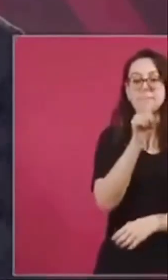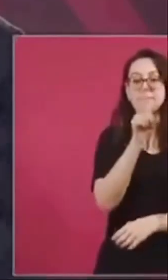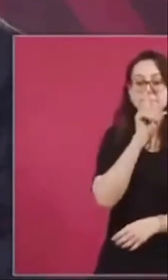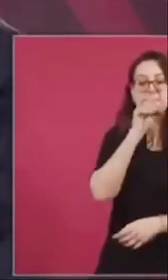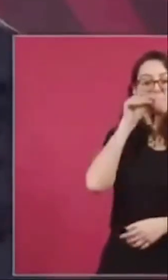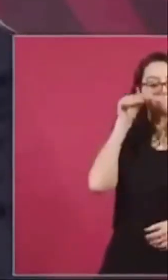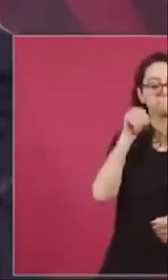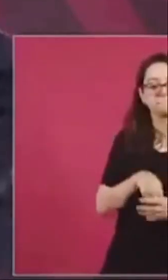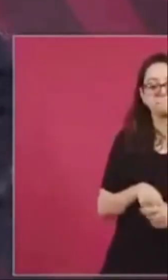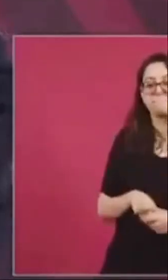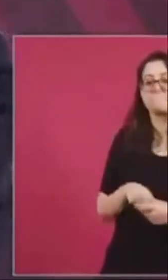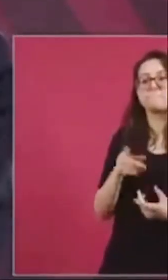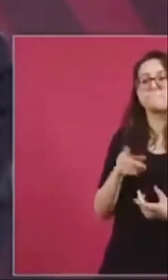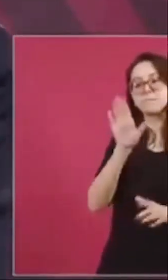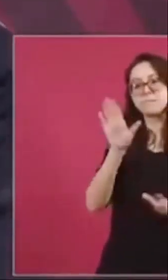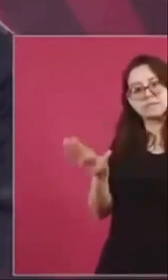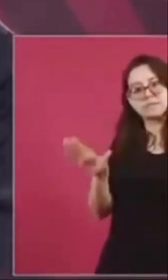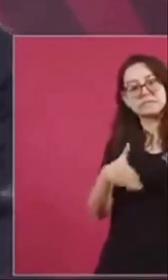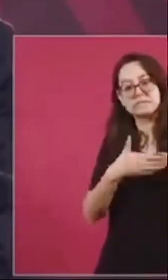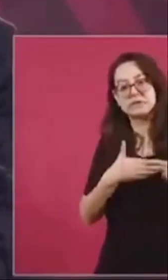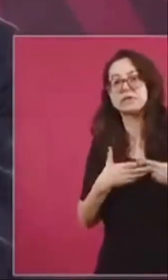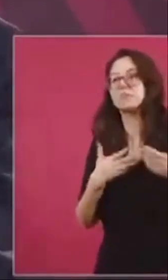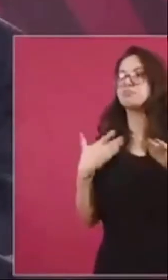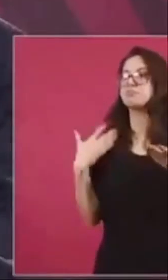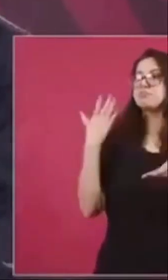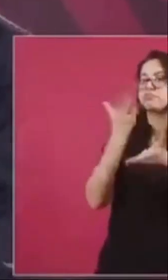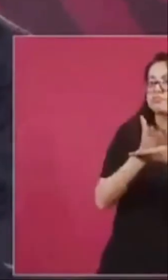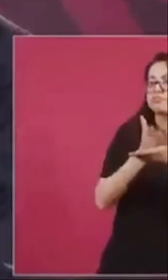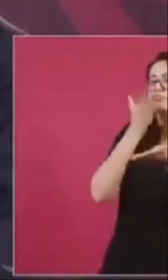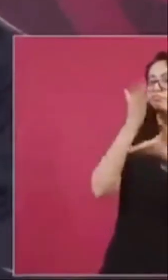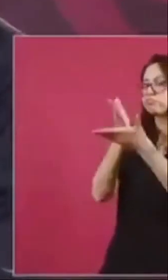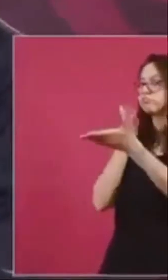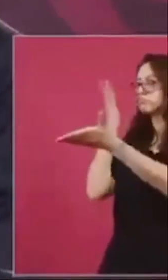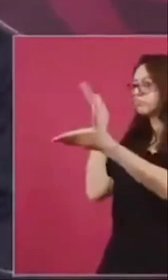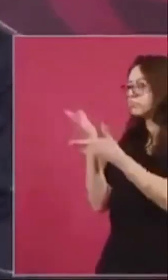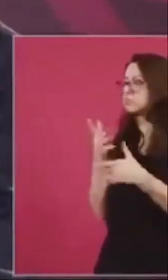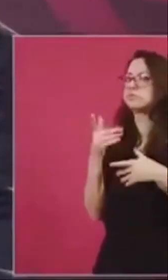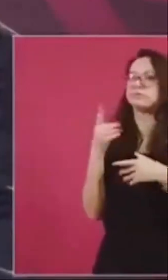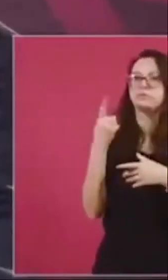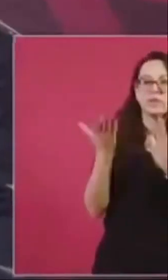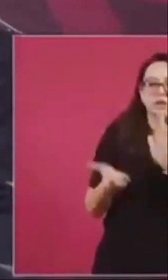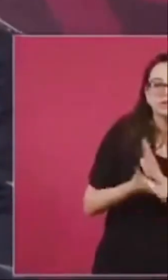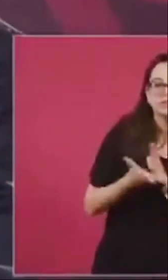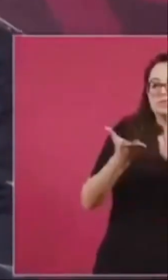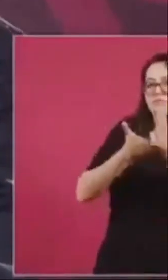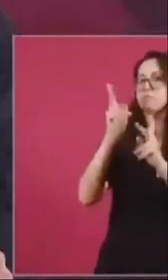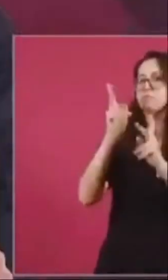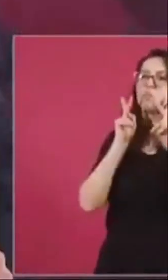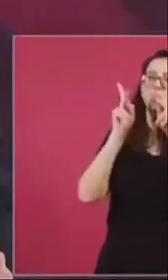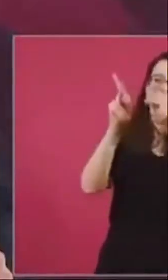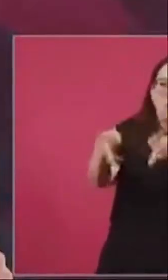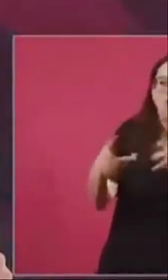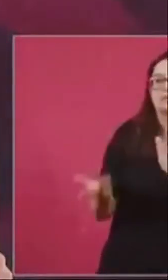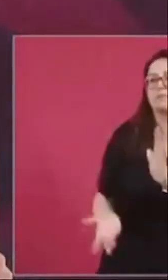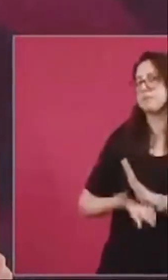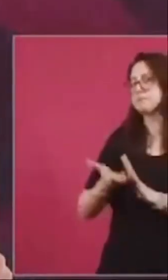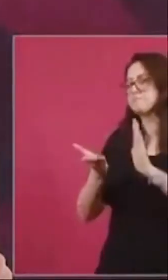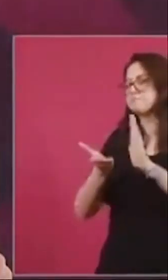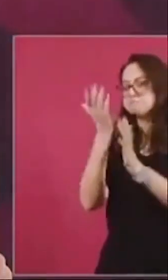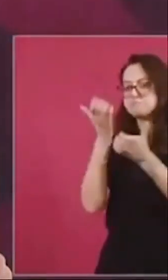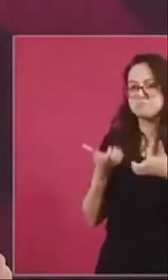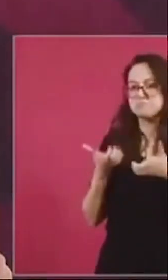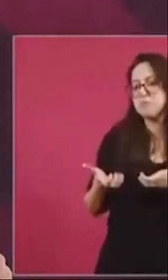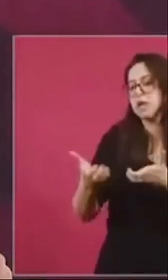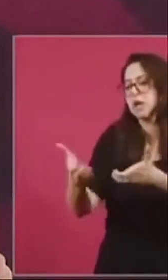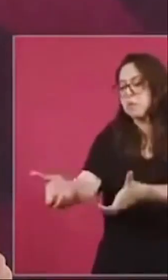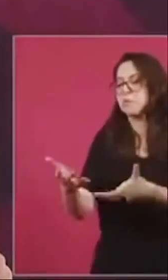comenzado, pero ahorita ya va a comenzar la campaña, es la etapa final y la constitución ahí es clarísima. Los servidores públicos no pueden estar en la